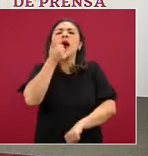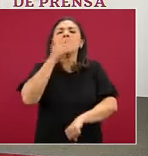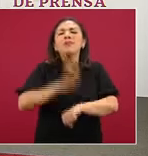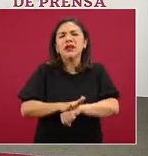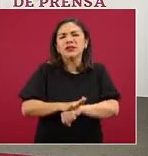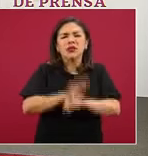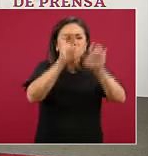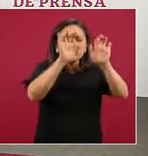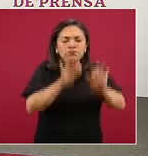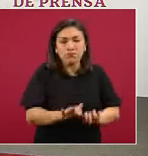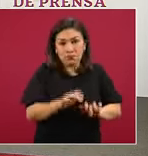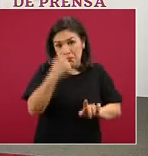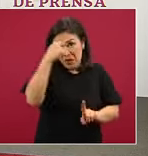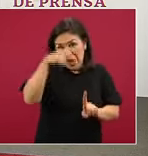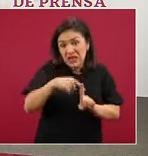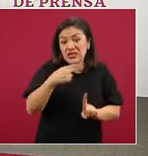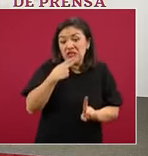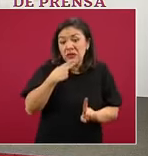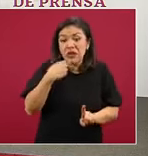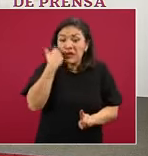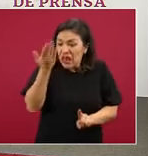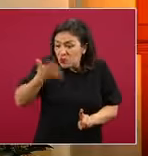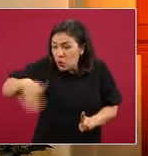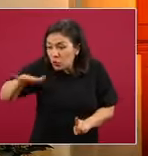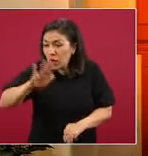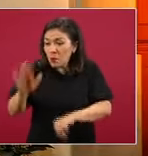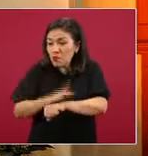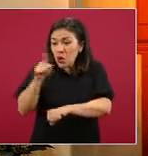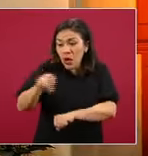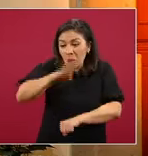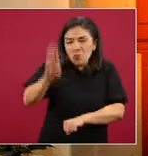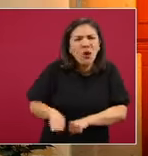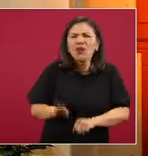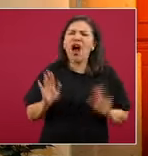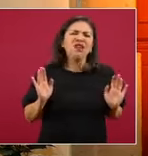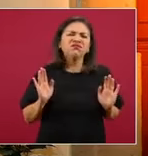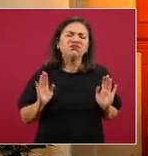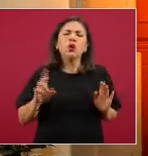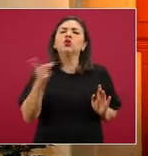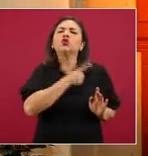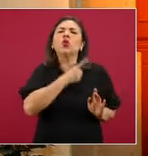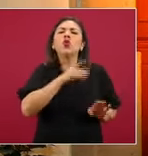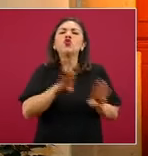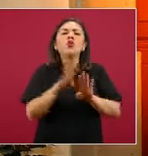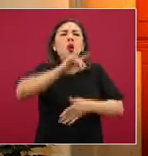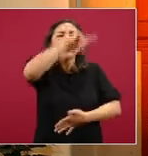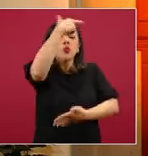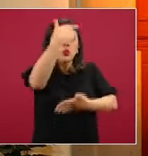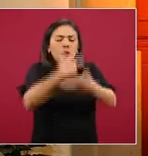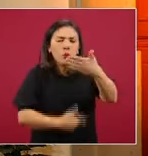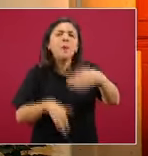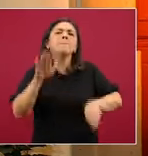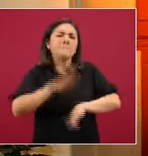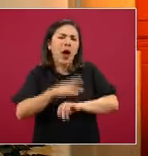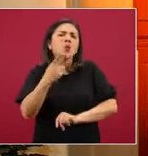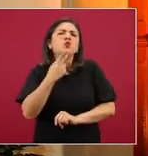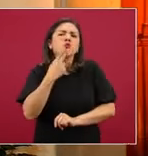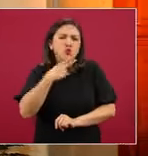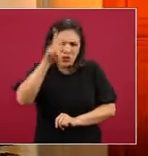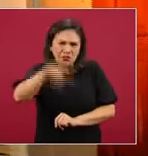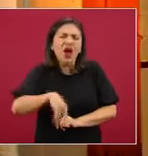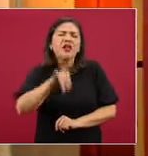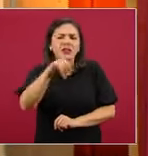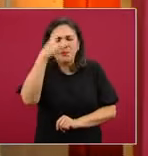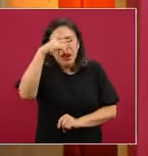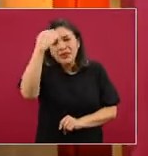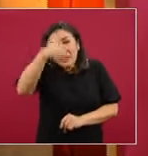identificar cuáles son las causas de defunción, pero sí en cuantificar o se convierte en un instrumento muy útil para cuantificar